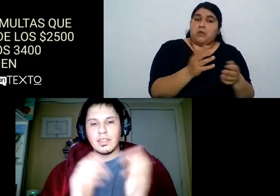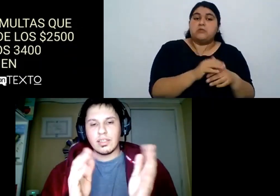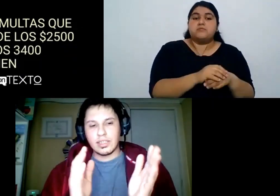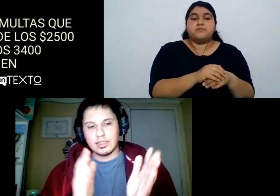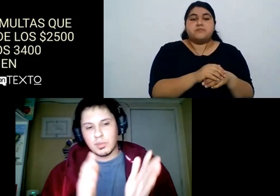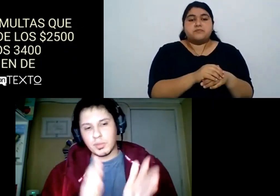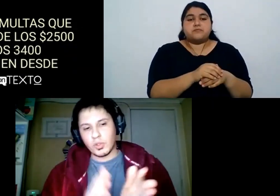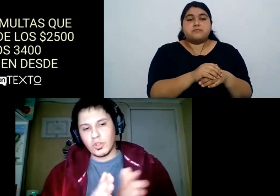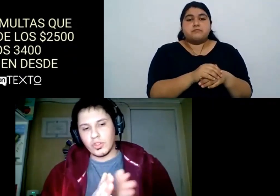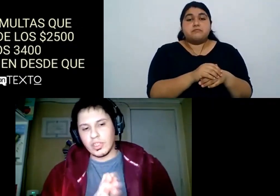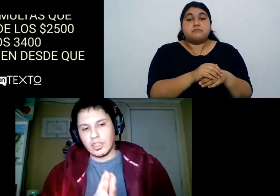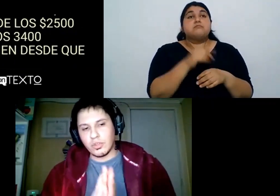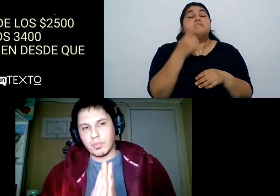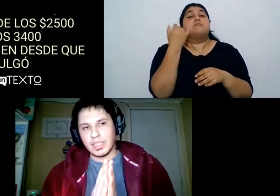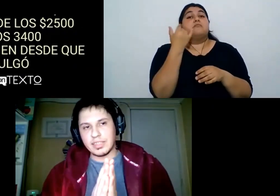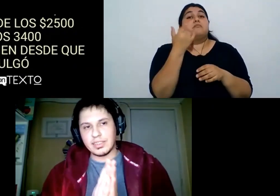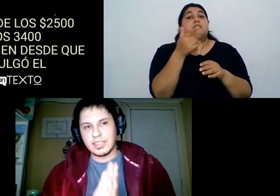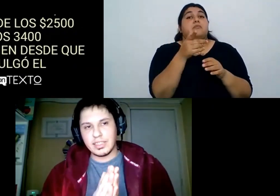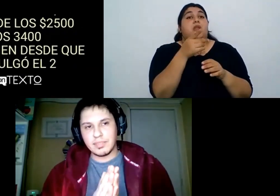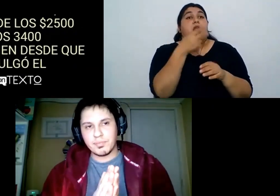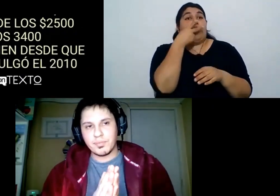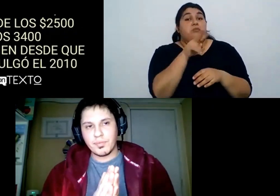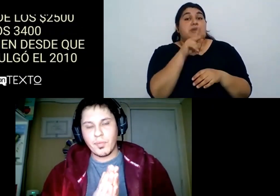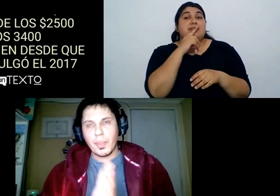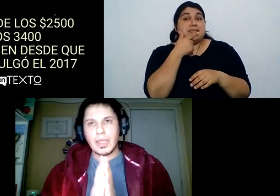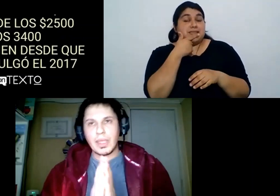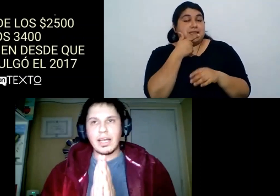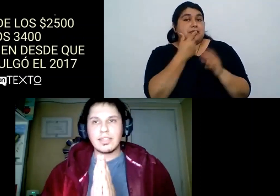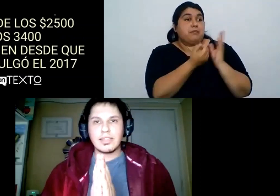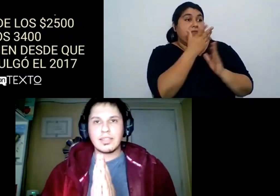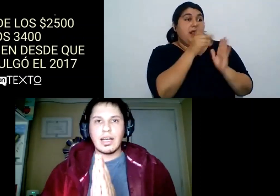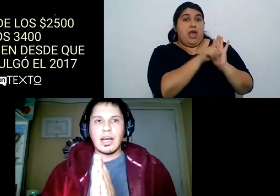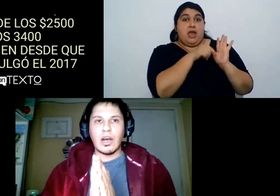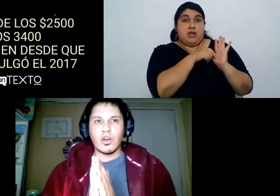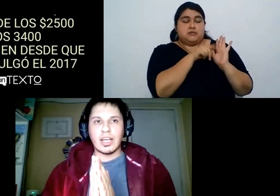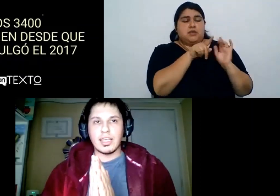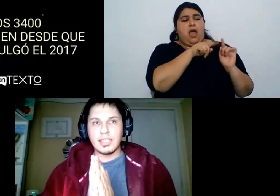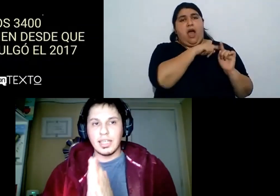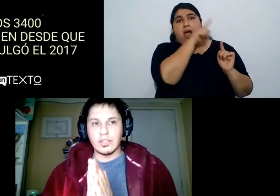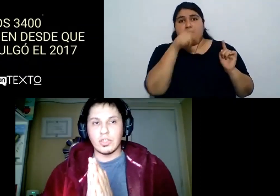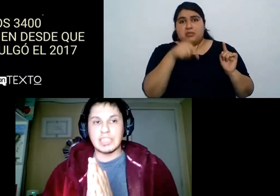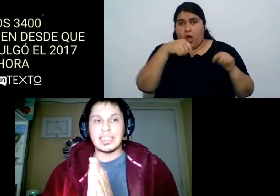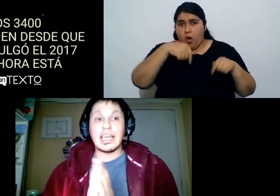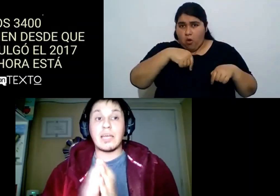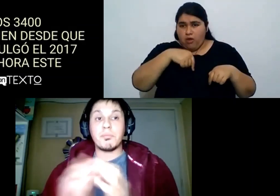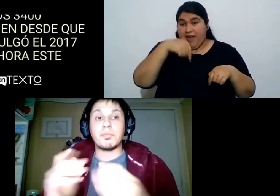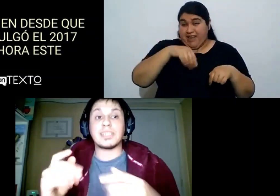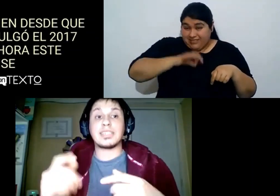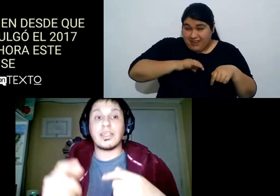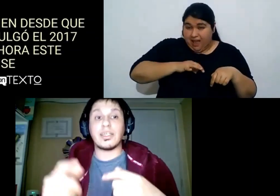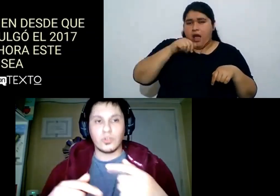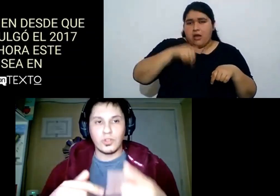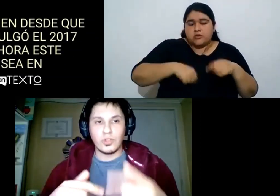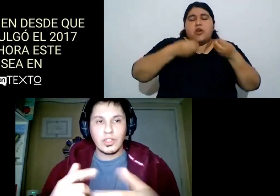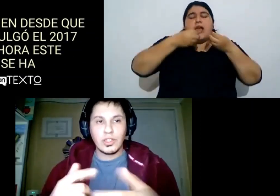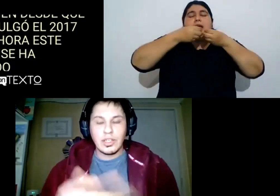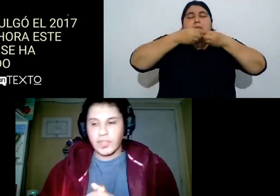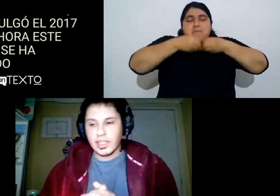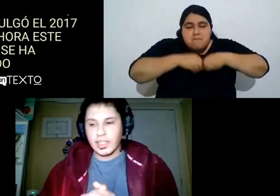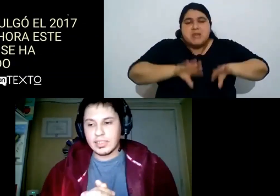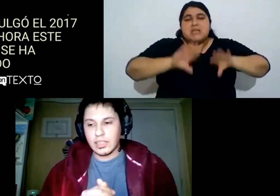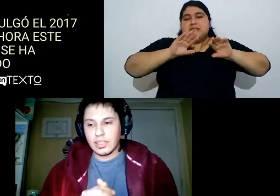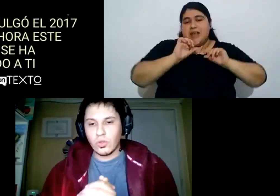desde que se promulgó el 2017 hasta ahora, este año, que se ha empezado